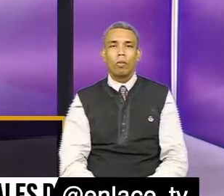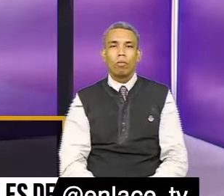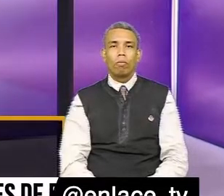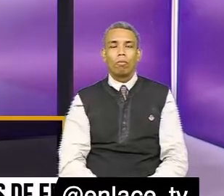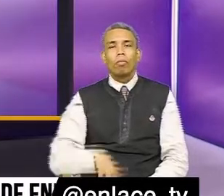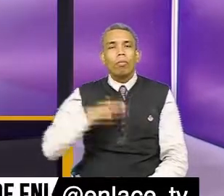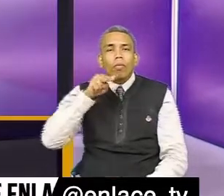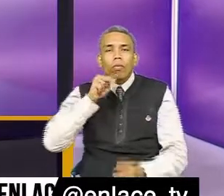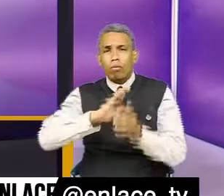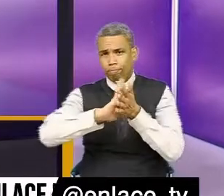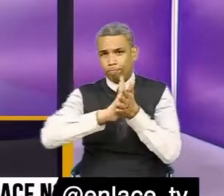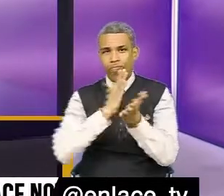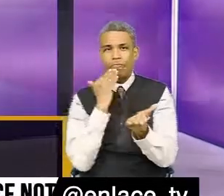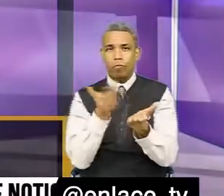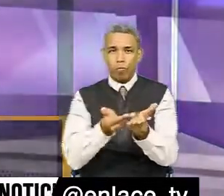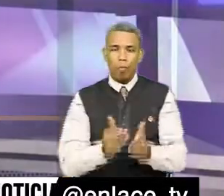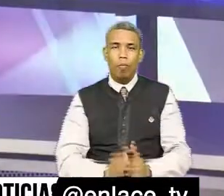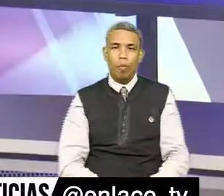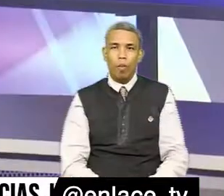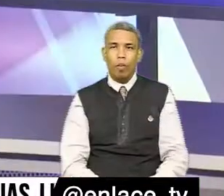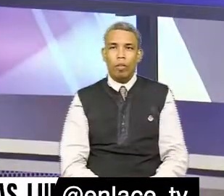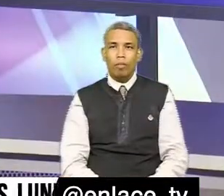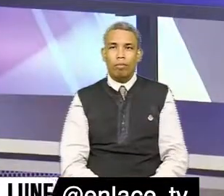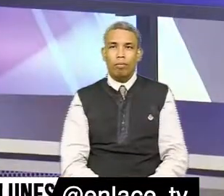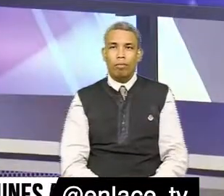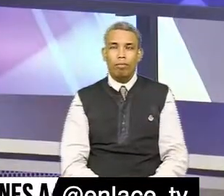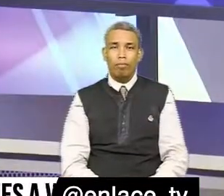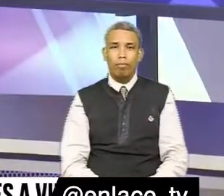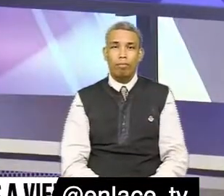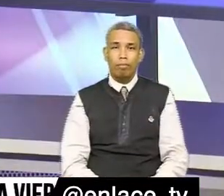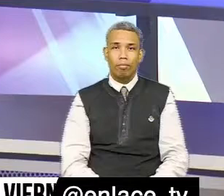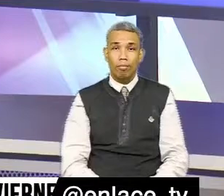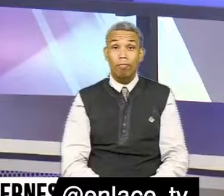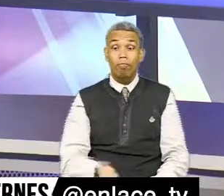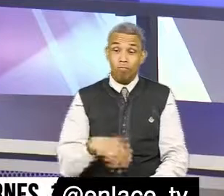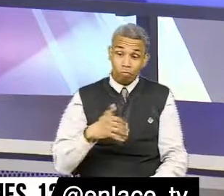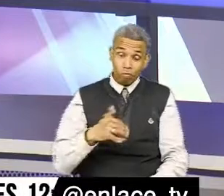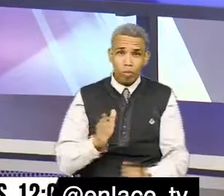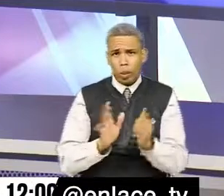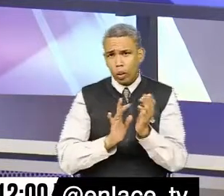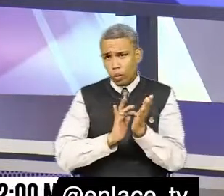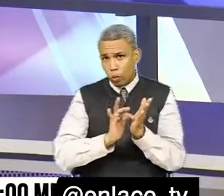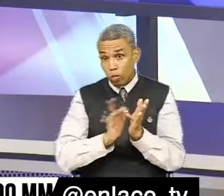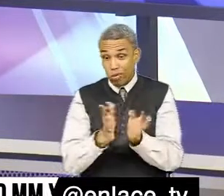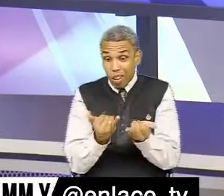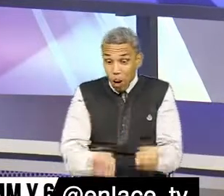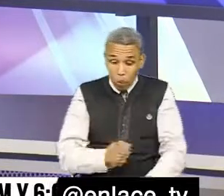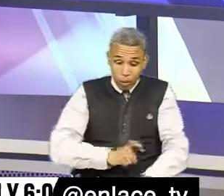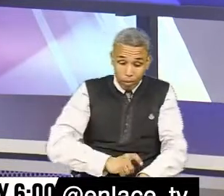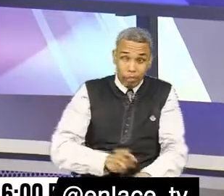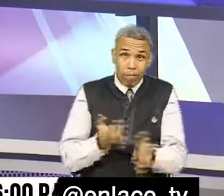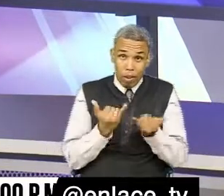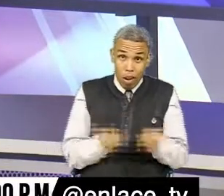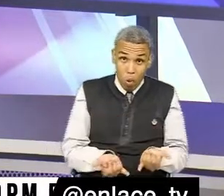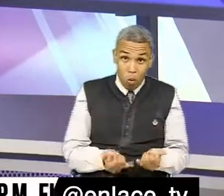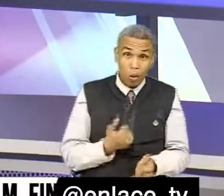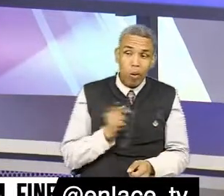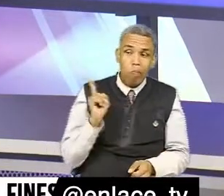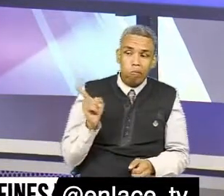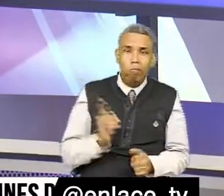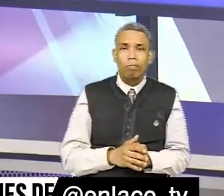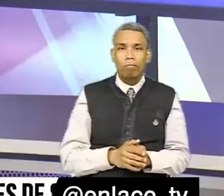me di la muchísimas gracias por esta información que se registra como lo veíamos en directo en un sector del norte de la ciudad y